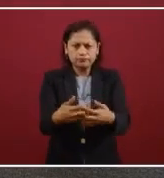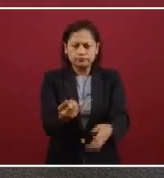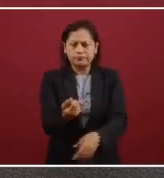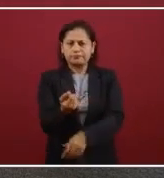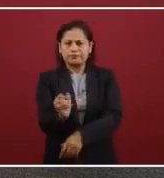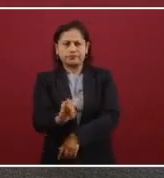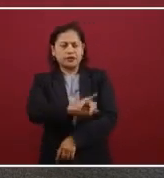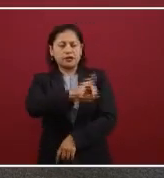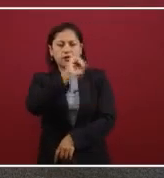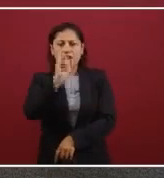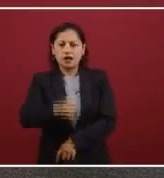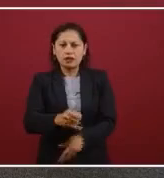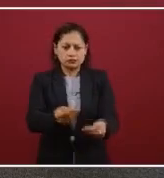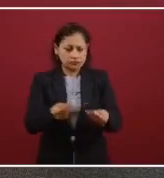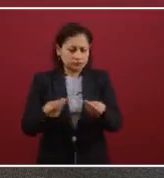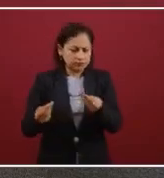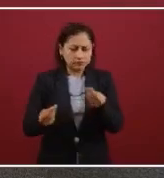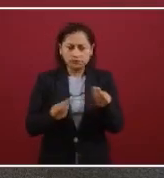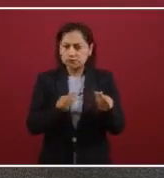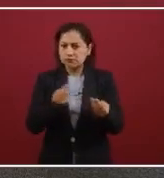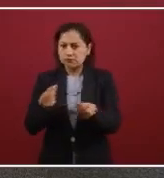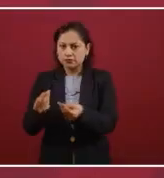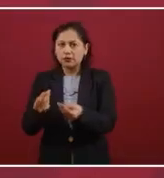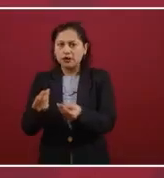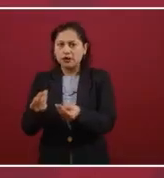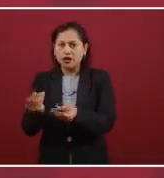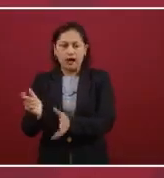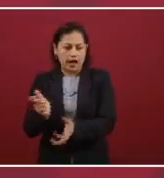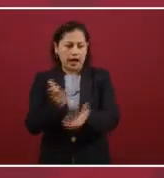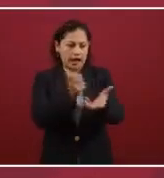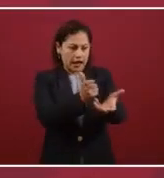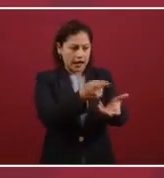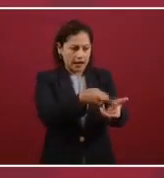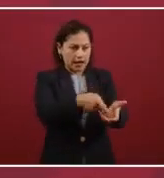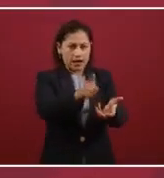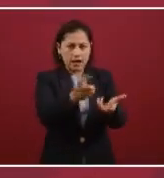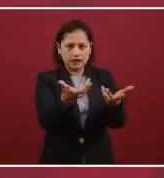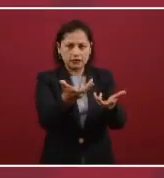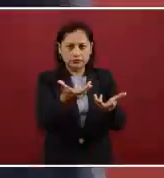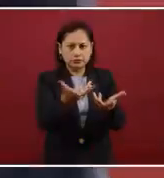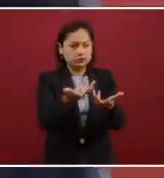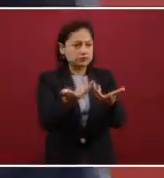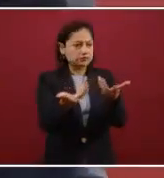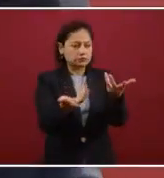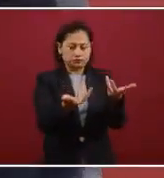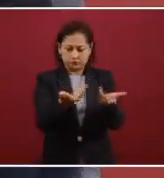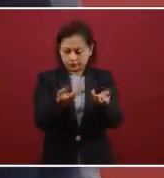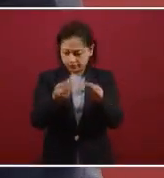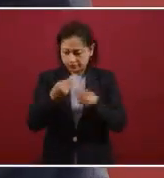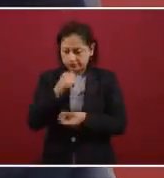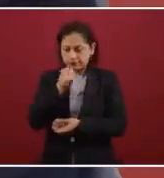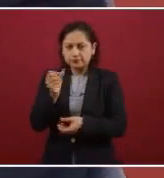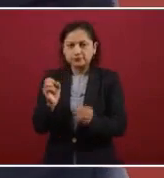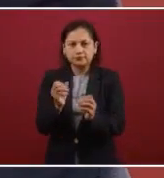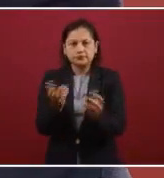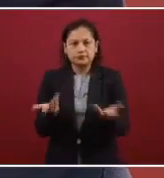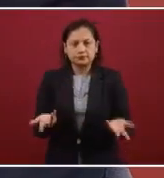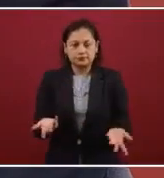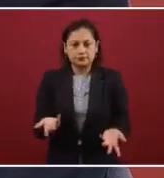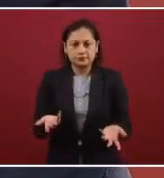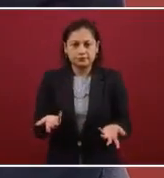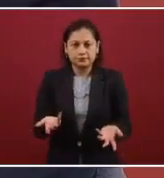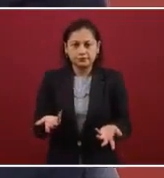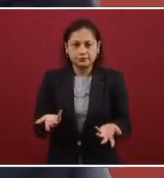O sea, se quedaban con el anticipo. Y ahí está en un juzgado